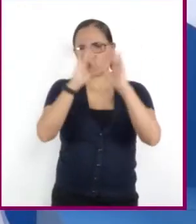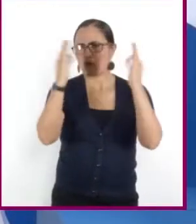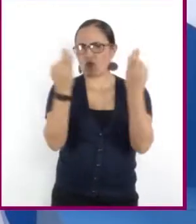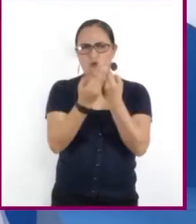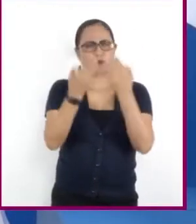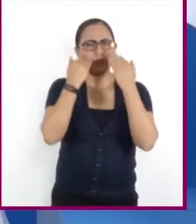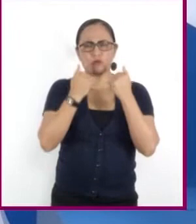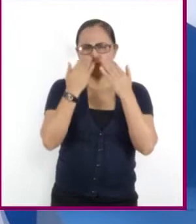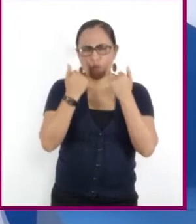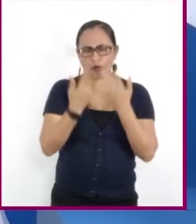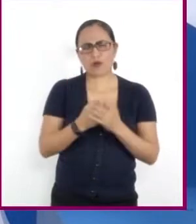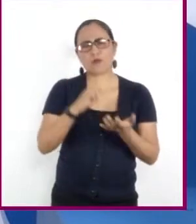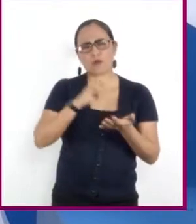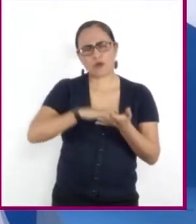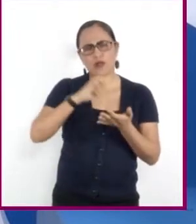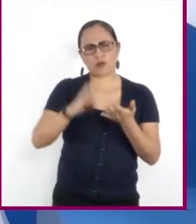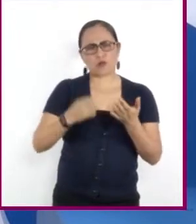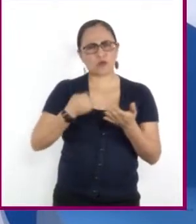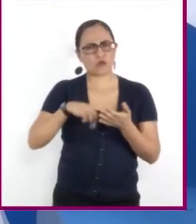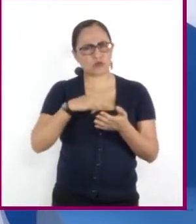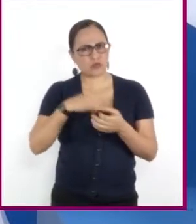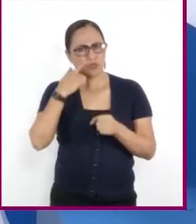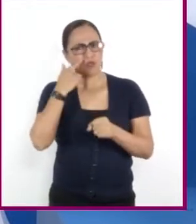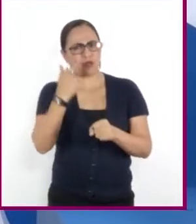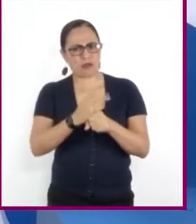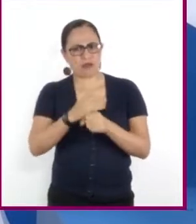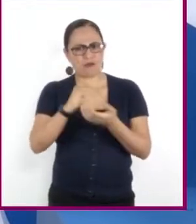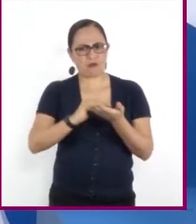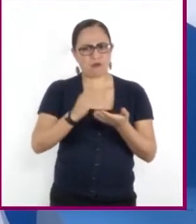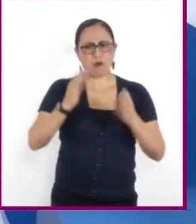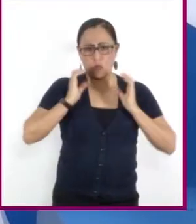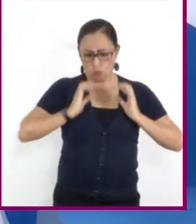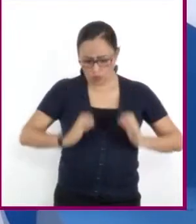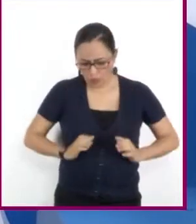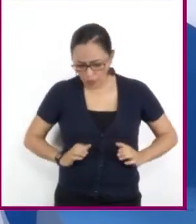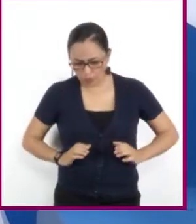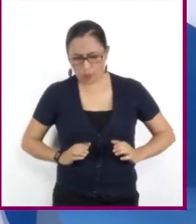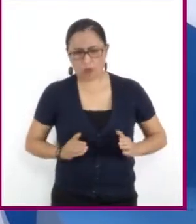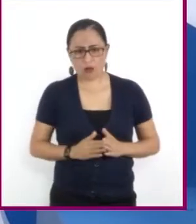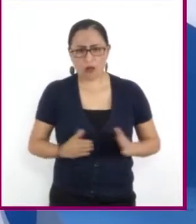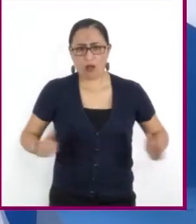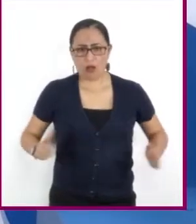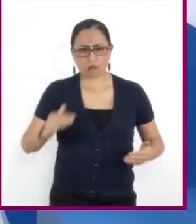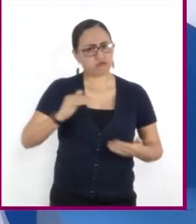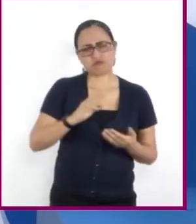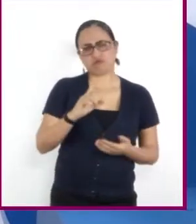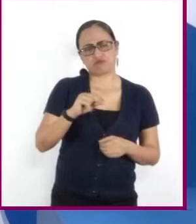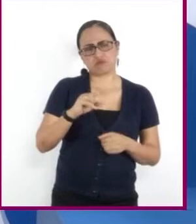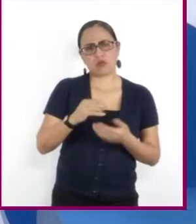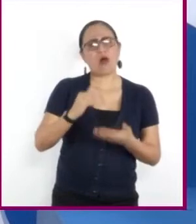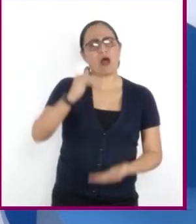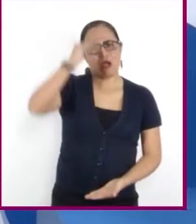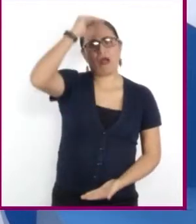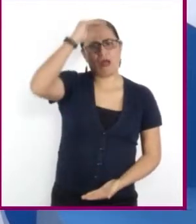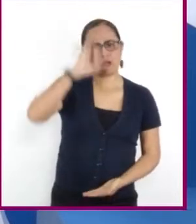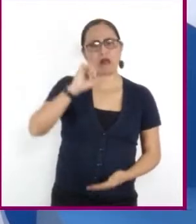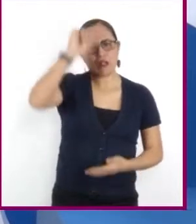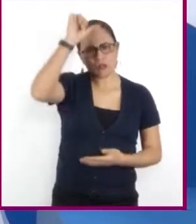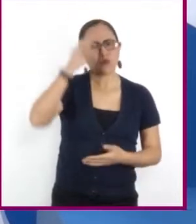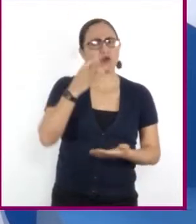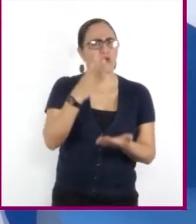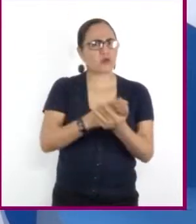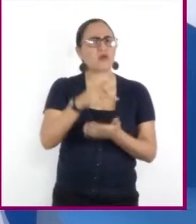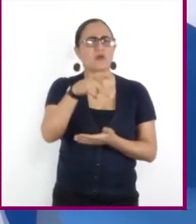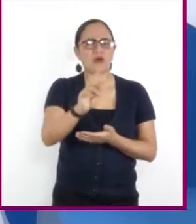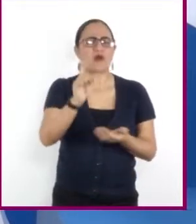ejemplo, nosotros no tenemos bien identificado el ancho y largo de nuestro cuerpo, únicamente la altura. ¿cómo medirías el volumen